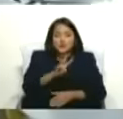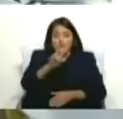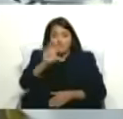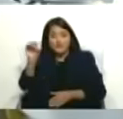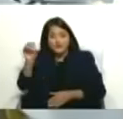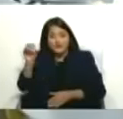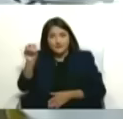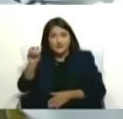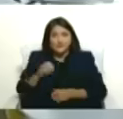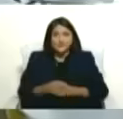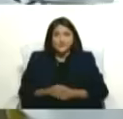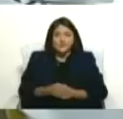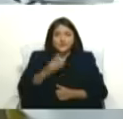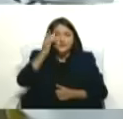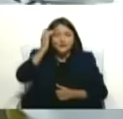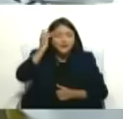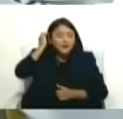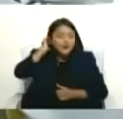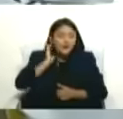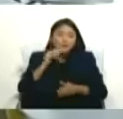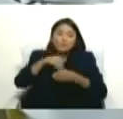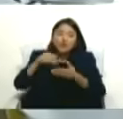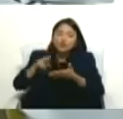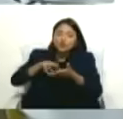10.516.420. Votos nulos,